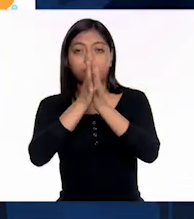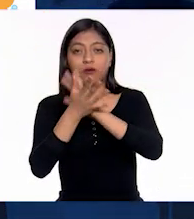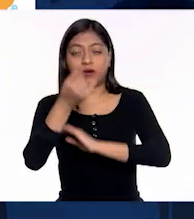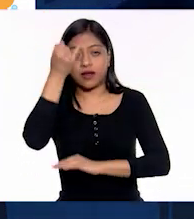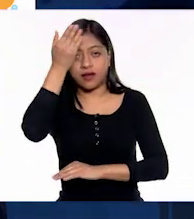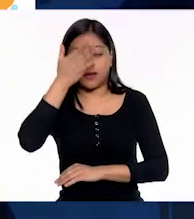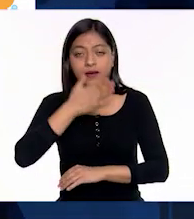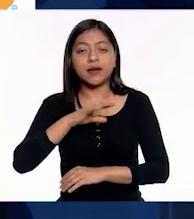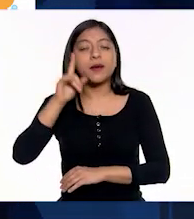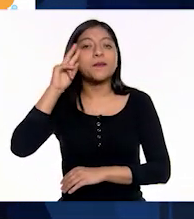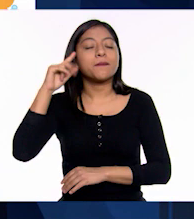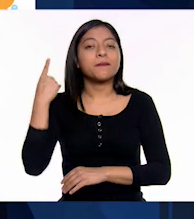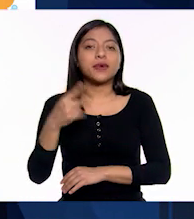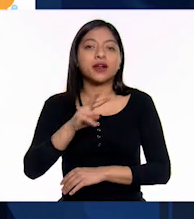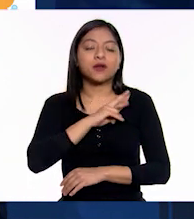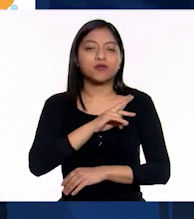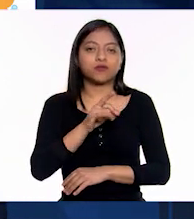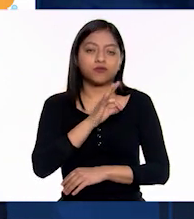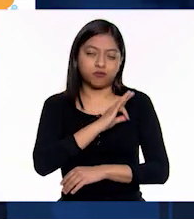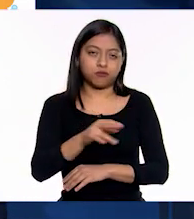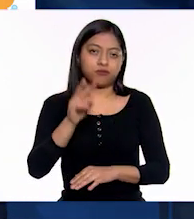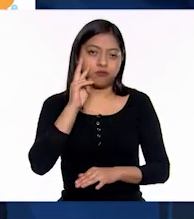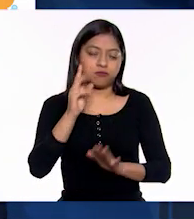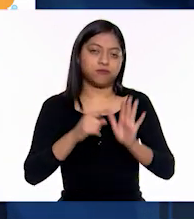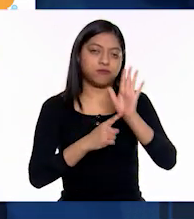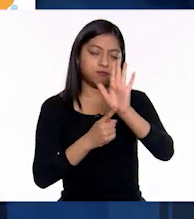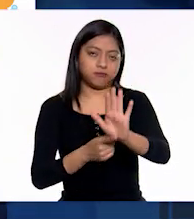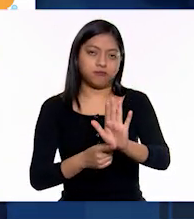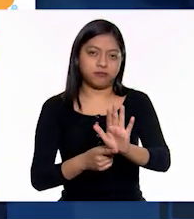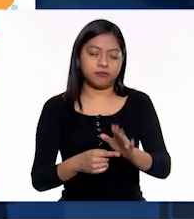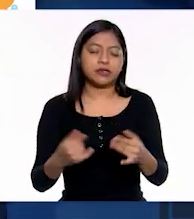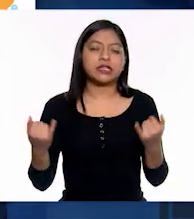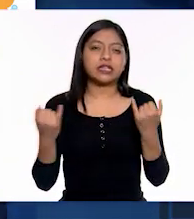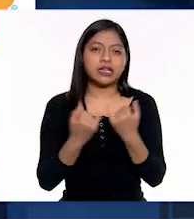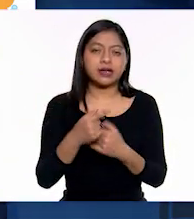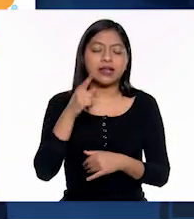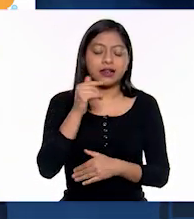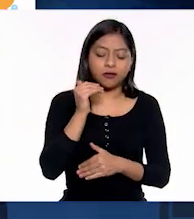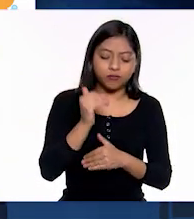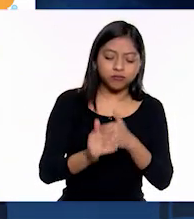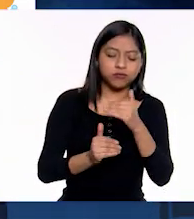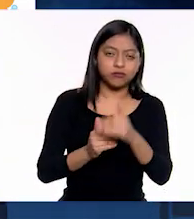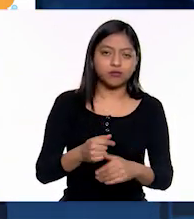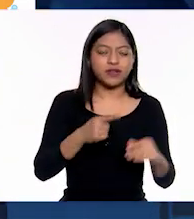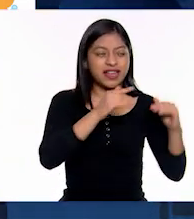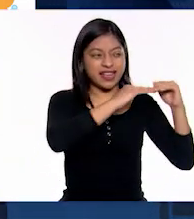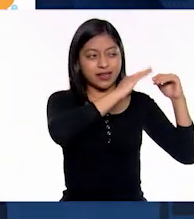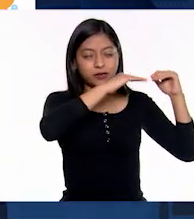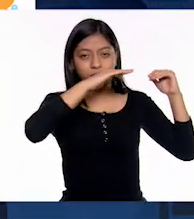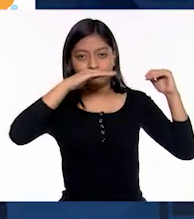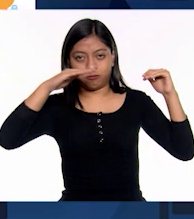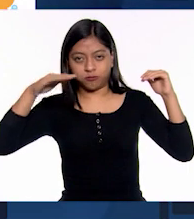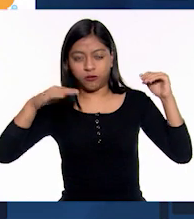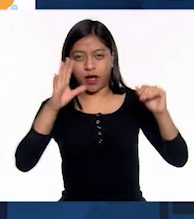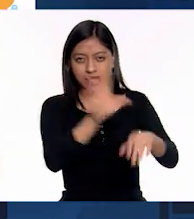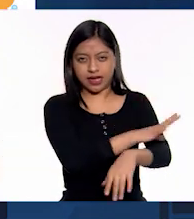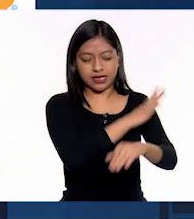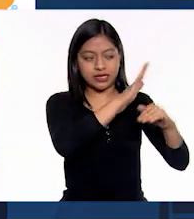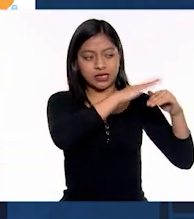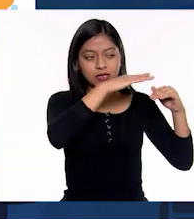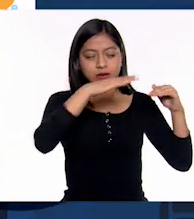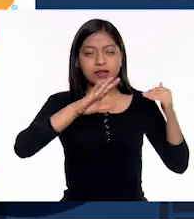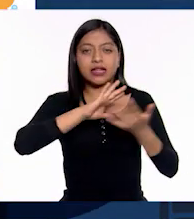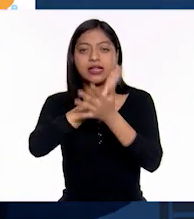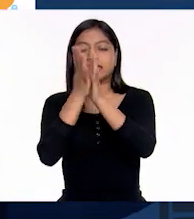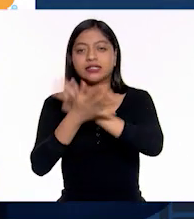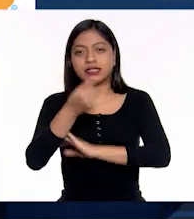para decodificarlas y reproducir las imágenes. Se ocupa de procesar las señales eléctricas en las imágenes. Esto